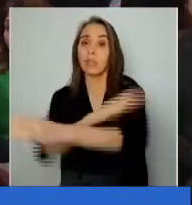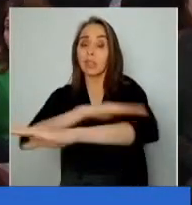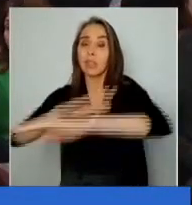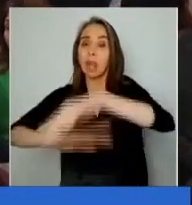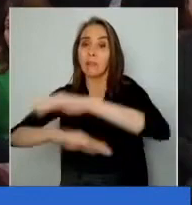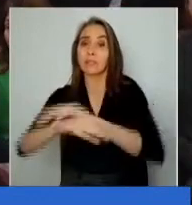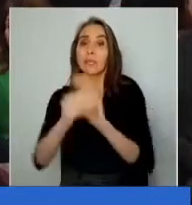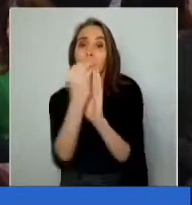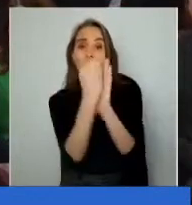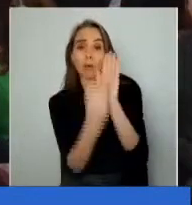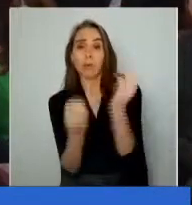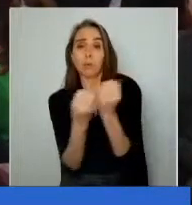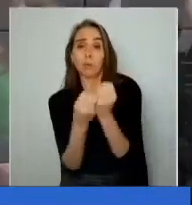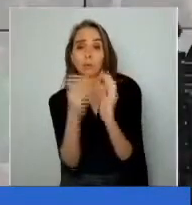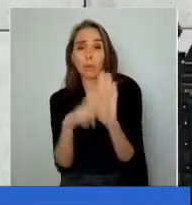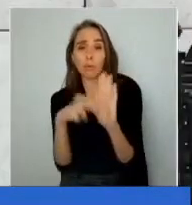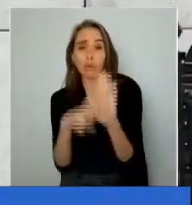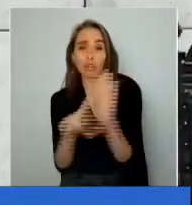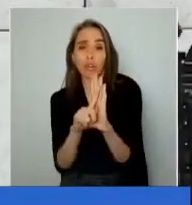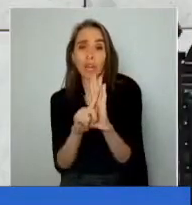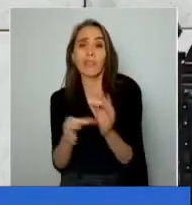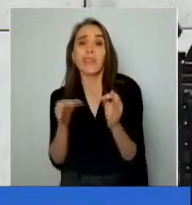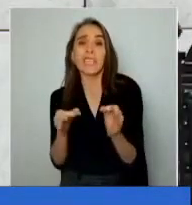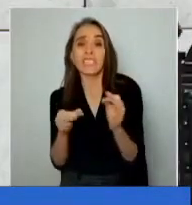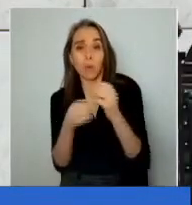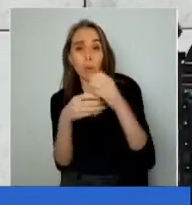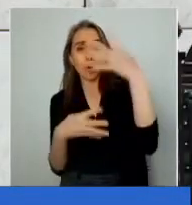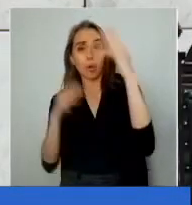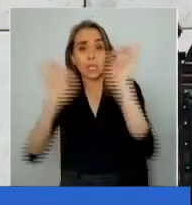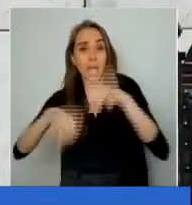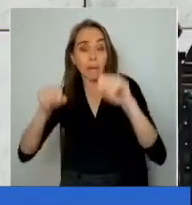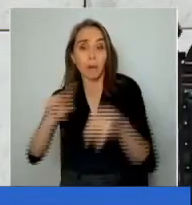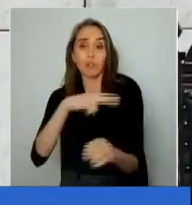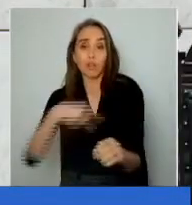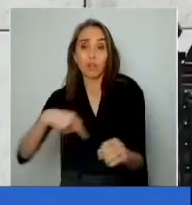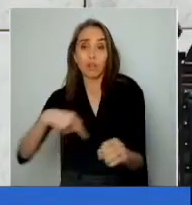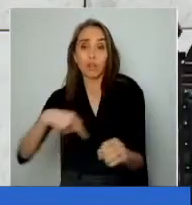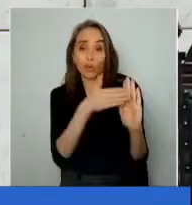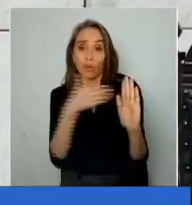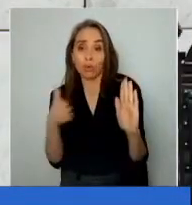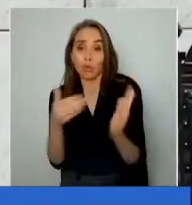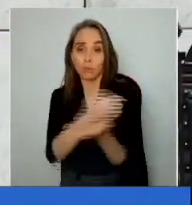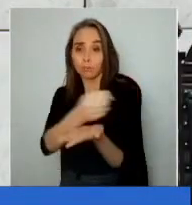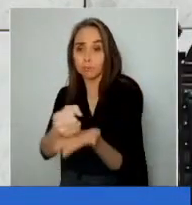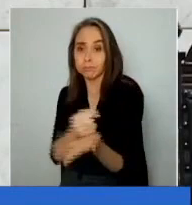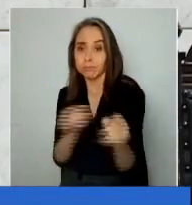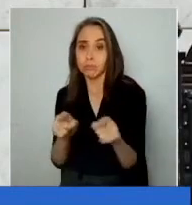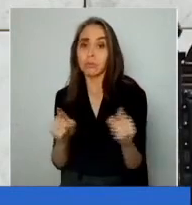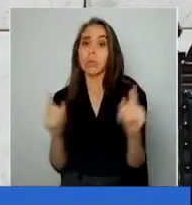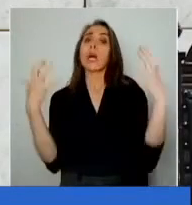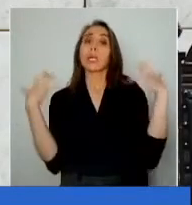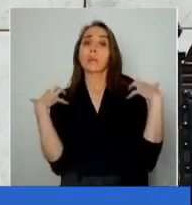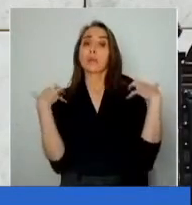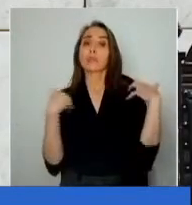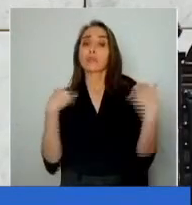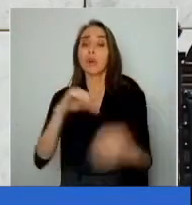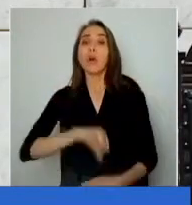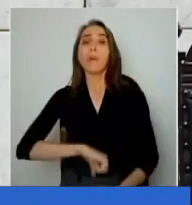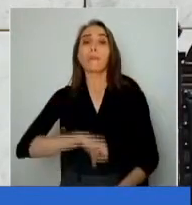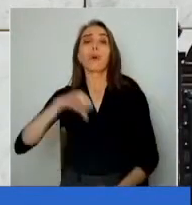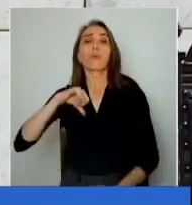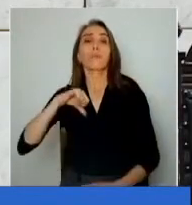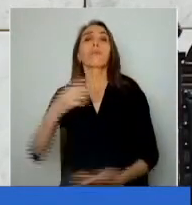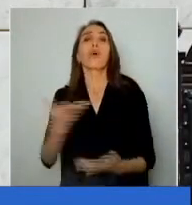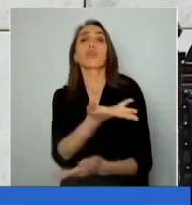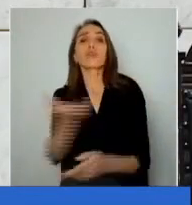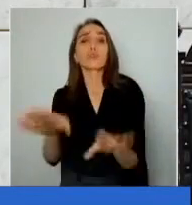de seguridad la hemos abordado con una responsabilidad y de compromiso que me enorgullece le hemos demostrado